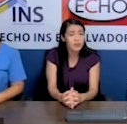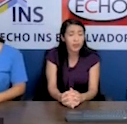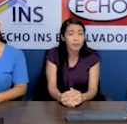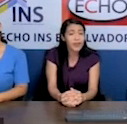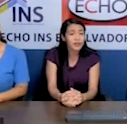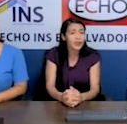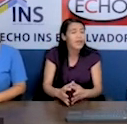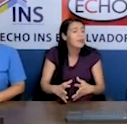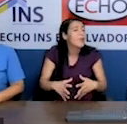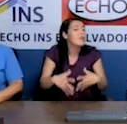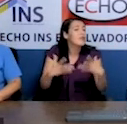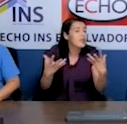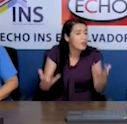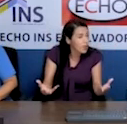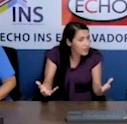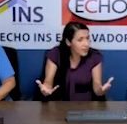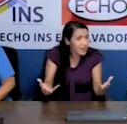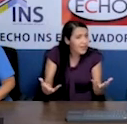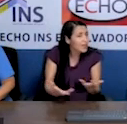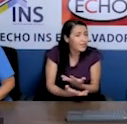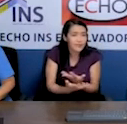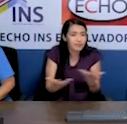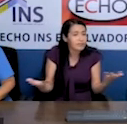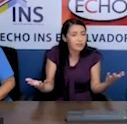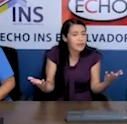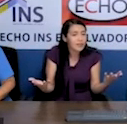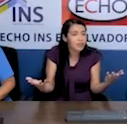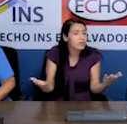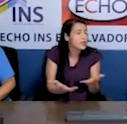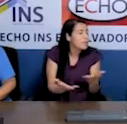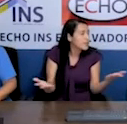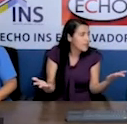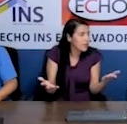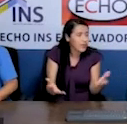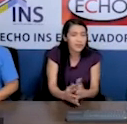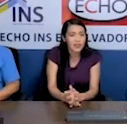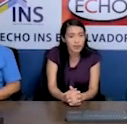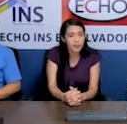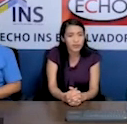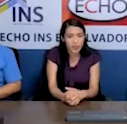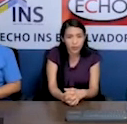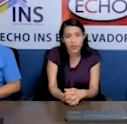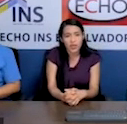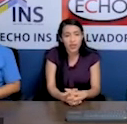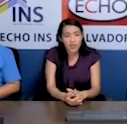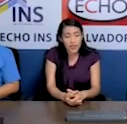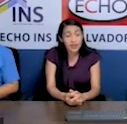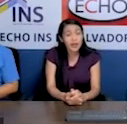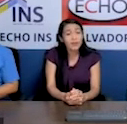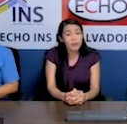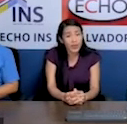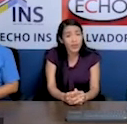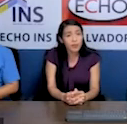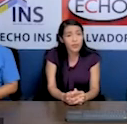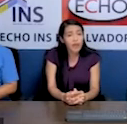afectado este tipo de plexo, el cuadro de dolor nos sobrepasa, creo que hasta el equipo de salud.